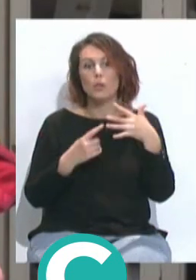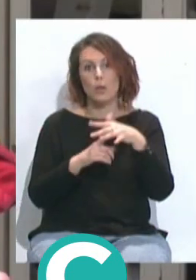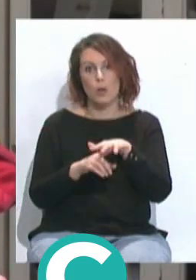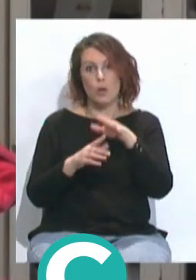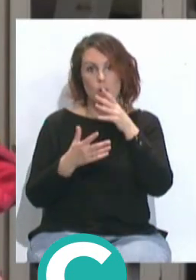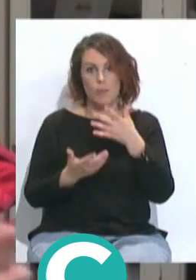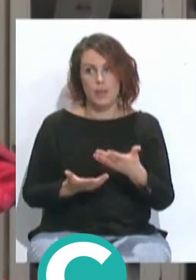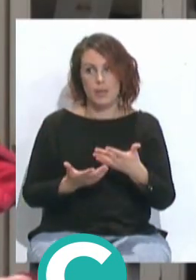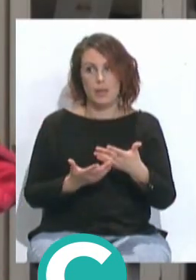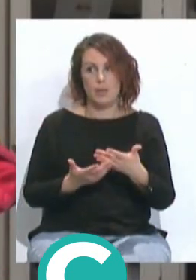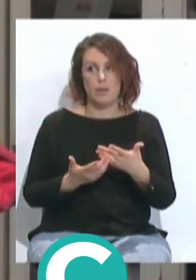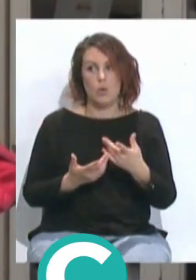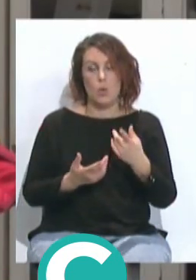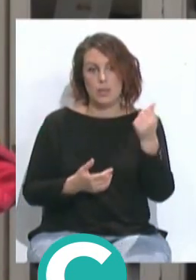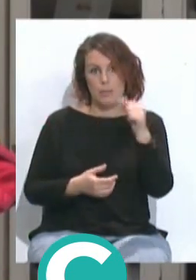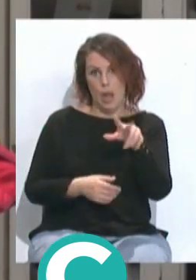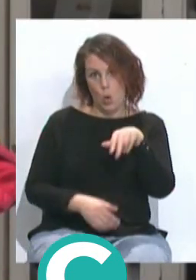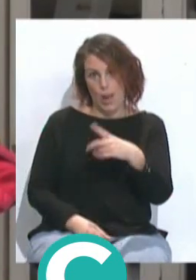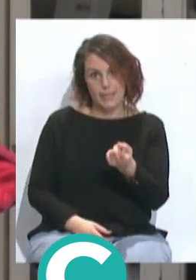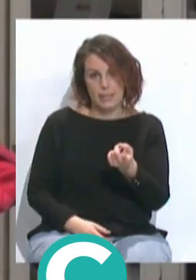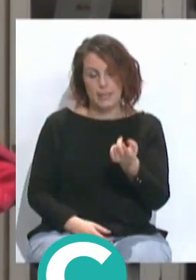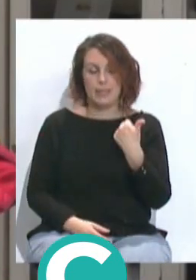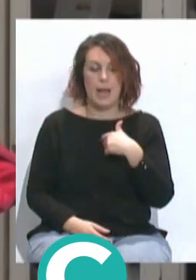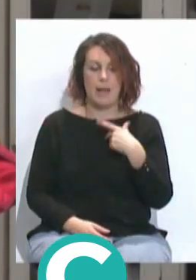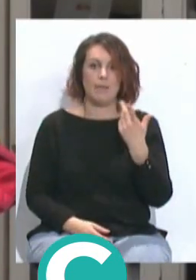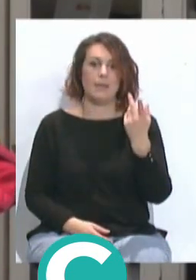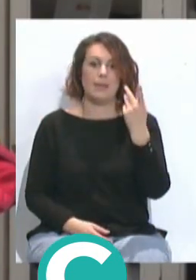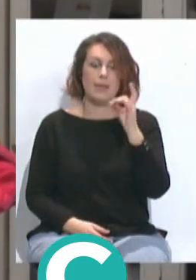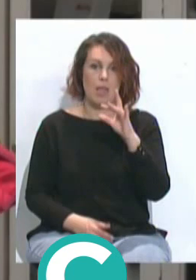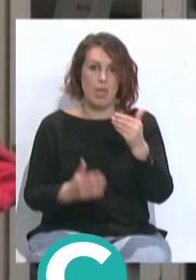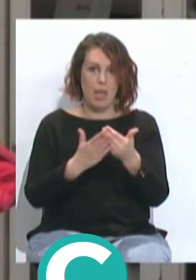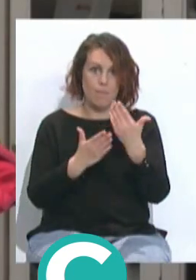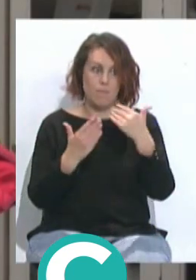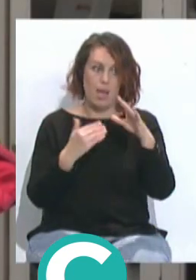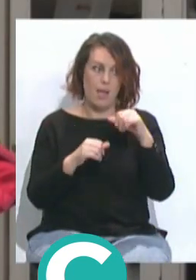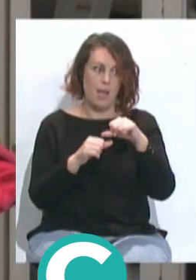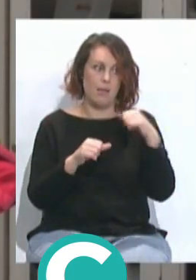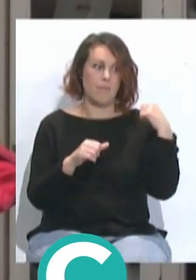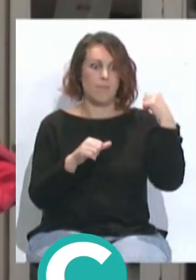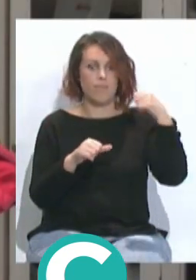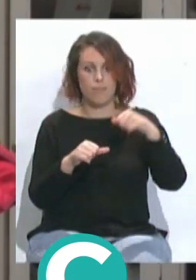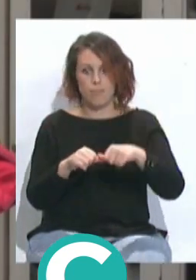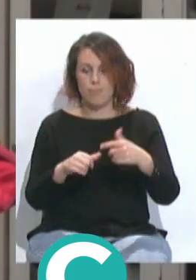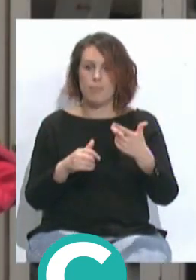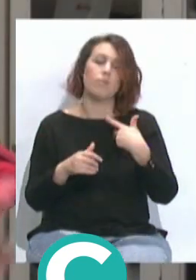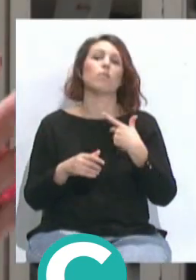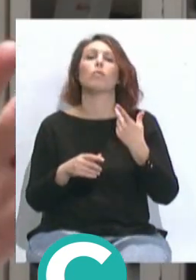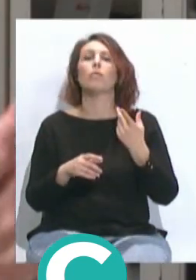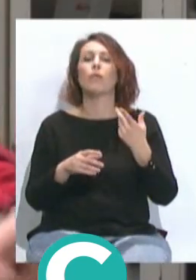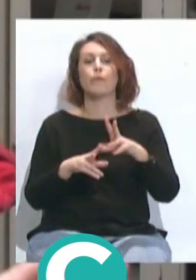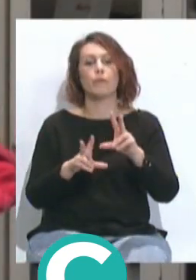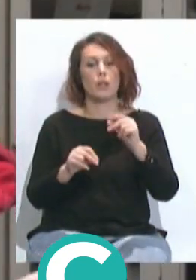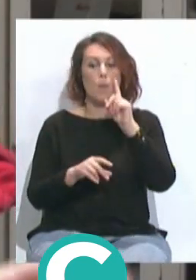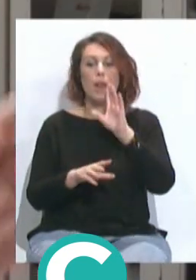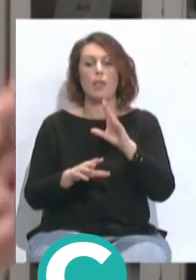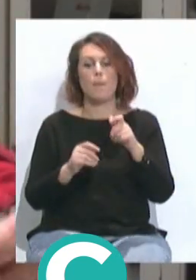que estamos viendo que no es cuestión de una semana sino que ya vamos para más de 15 días y que esto no tiene visión pues posiblemente que sigan